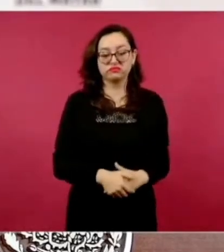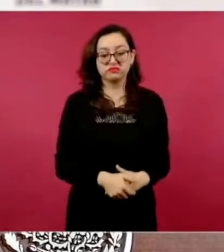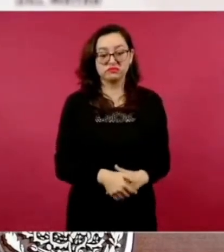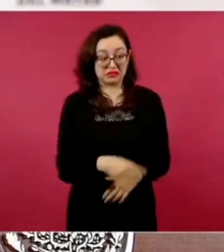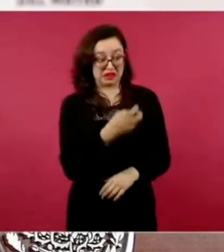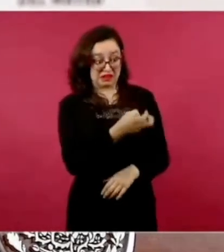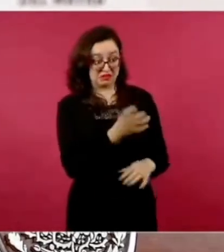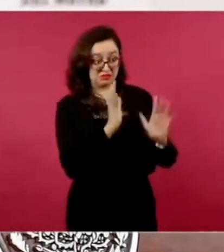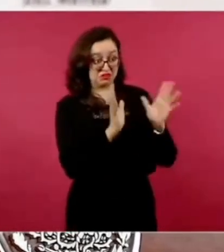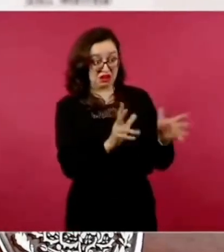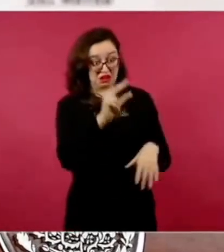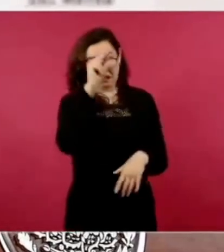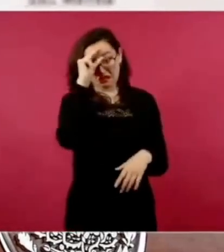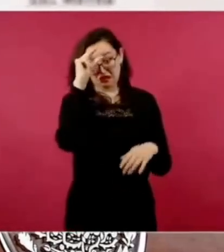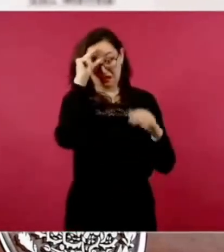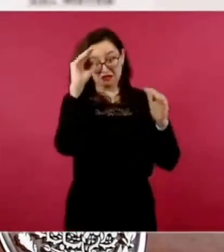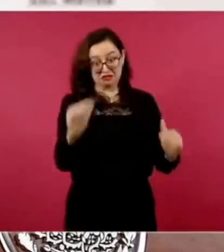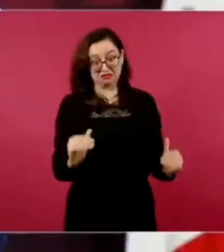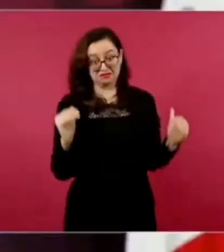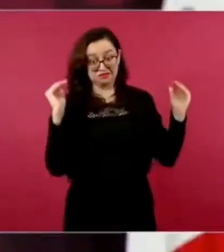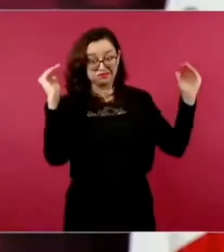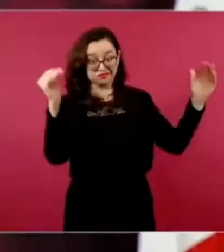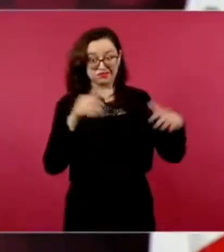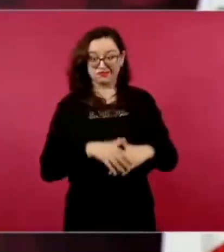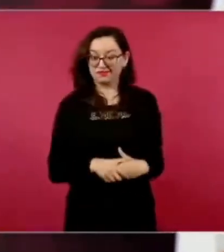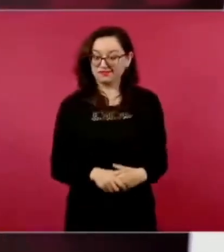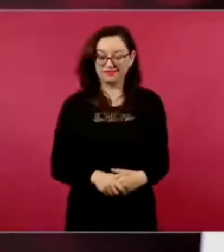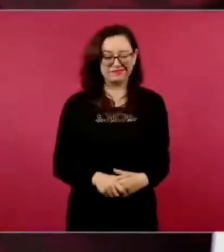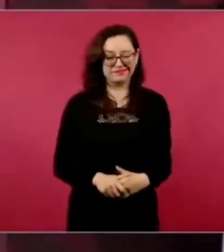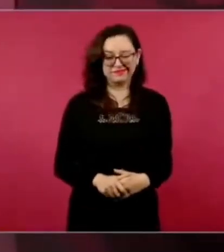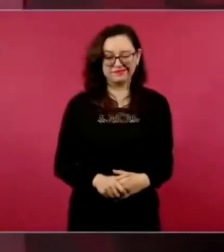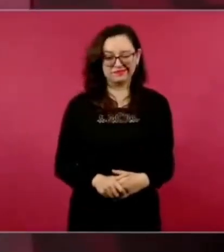ya con eso. Les voy a contar algo.